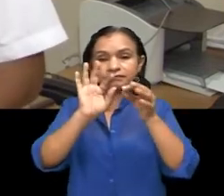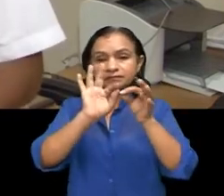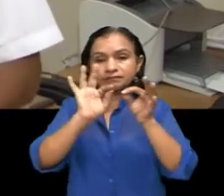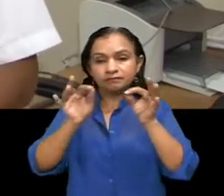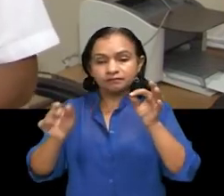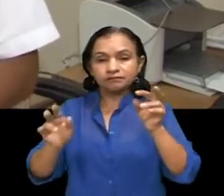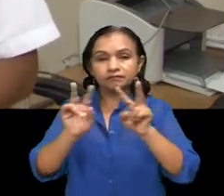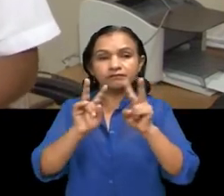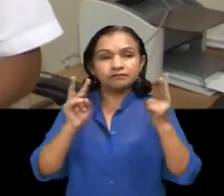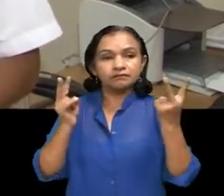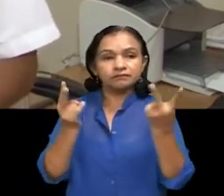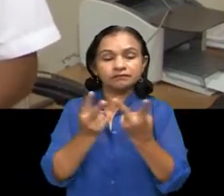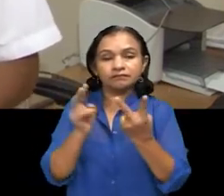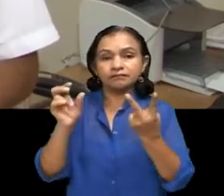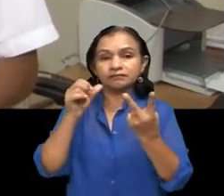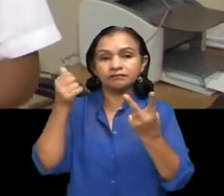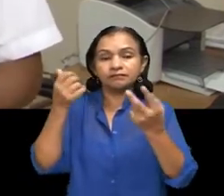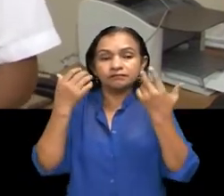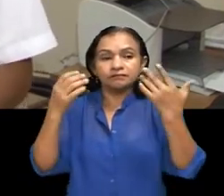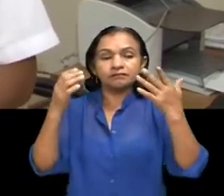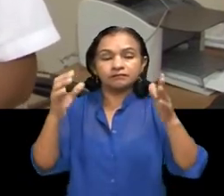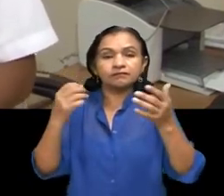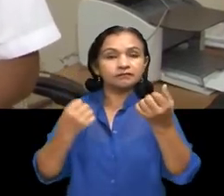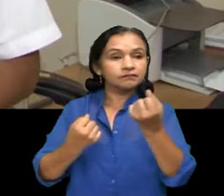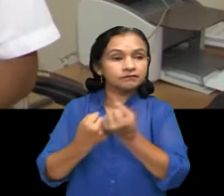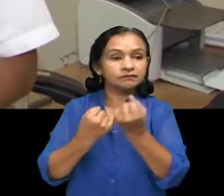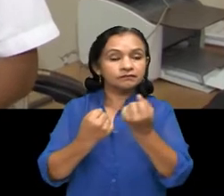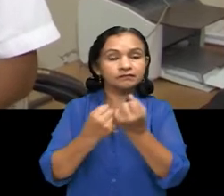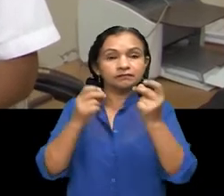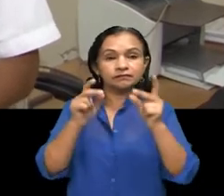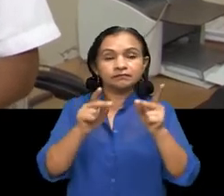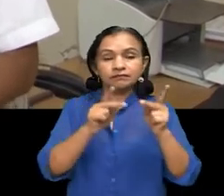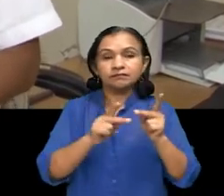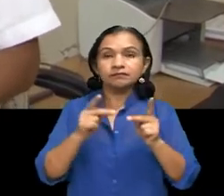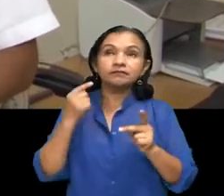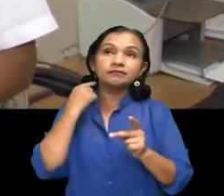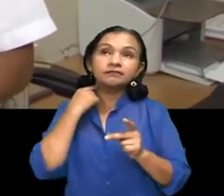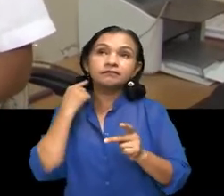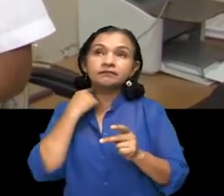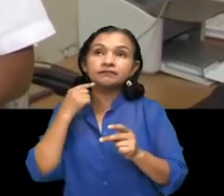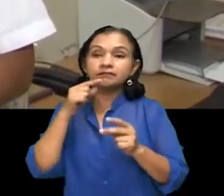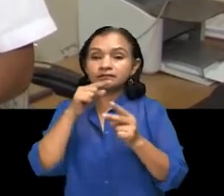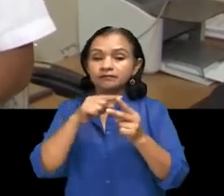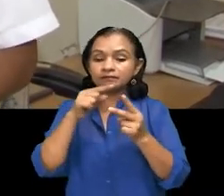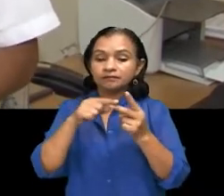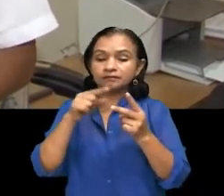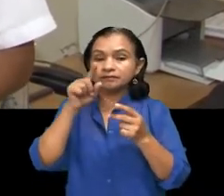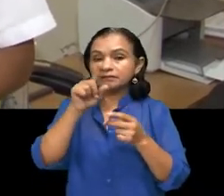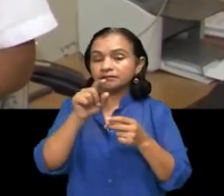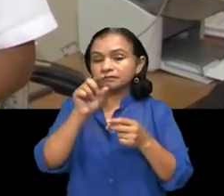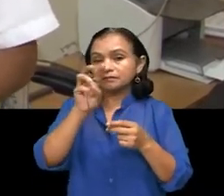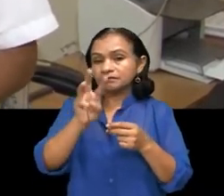y otros productos que tenemos nosotros, siempre apoyando a los emprendedores, porque tenemos productos de terceros, de emprendedores,